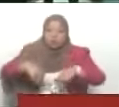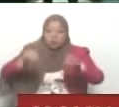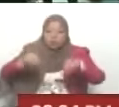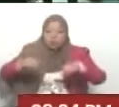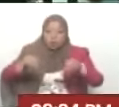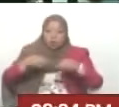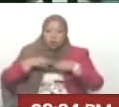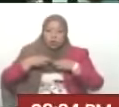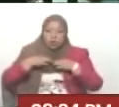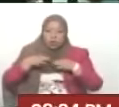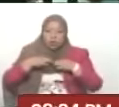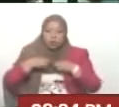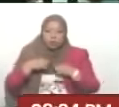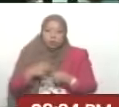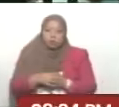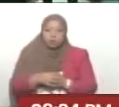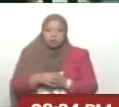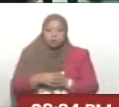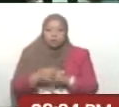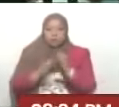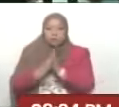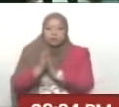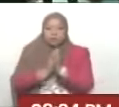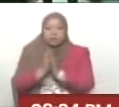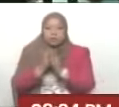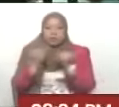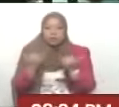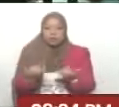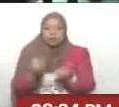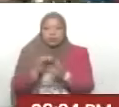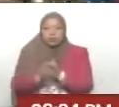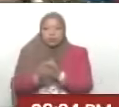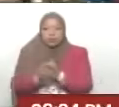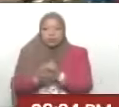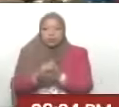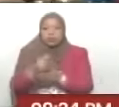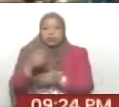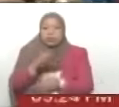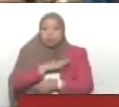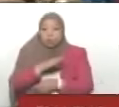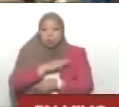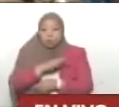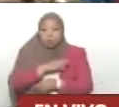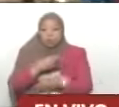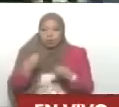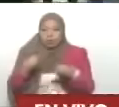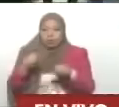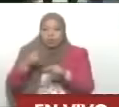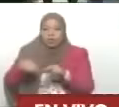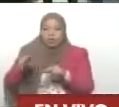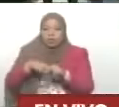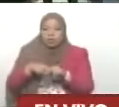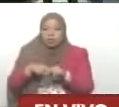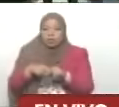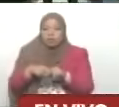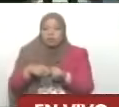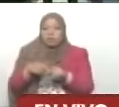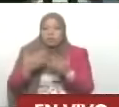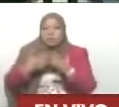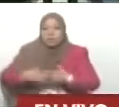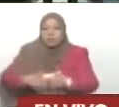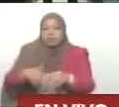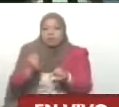ahí nació este emprendimiento. Ahorita estoy formando una marca de ropa para niños. De hecho, presidente,